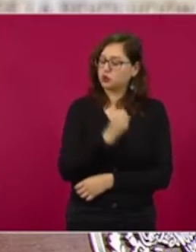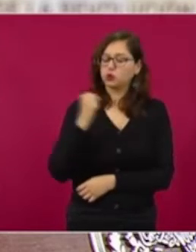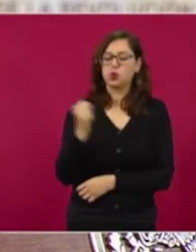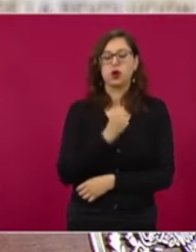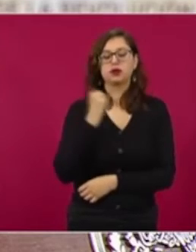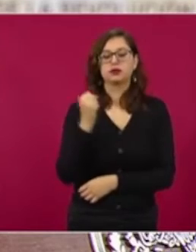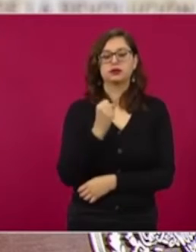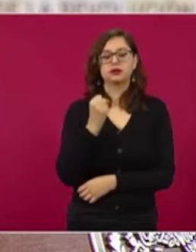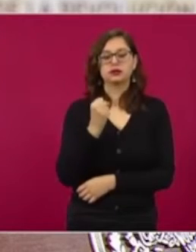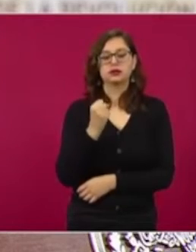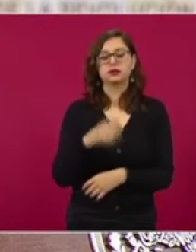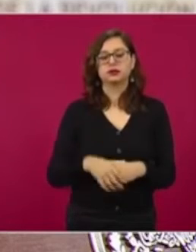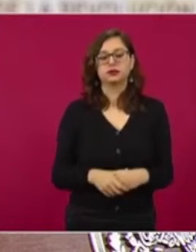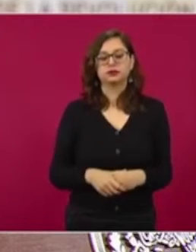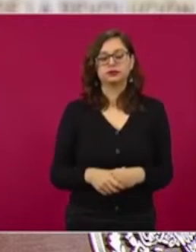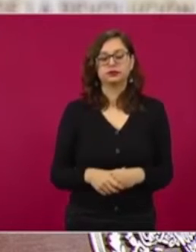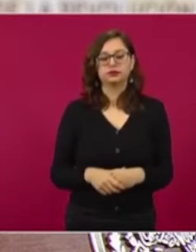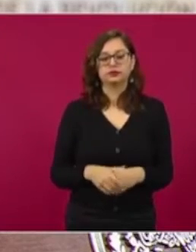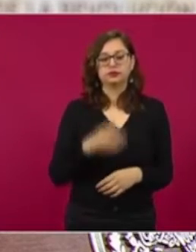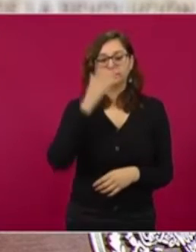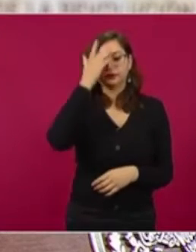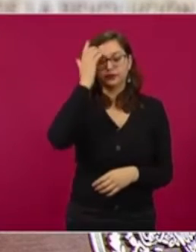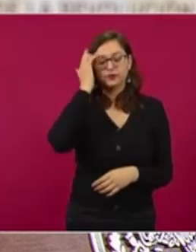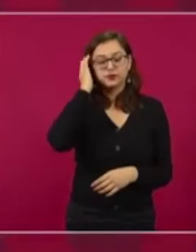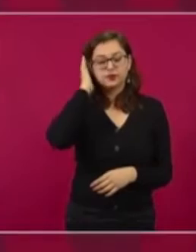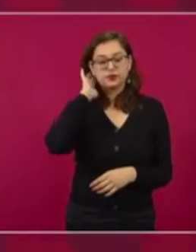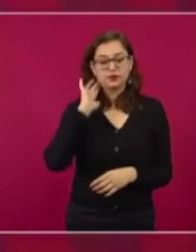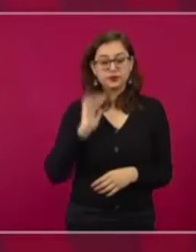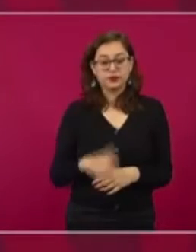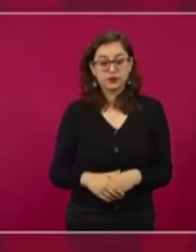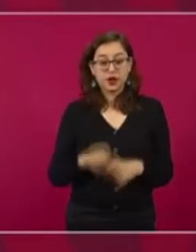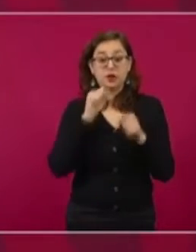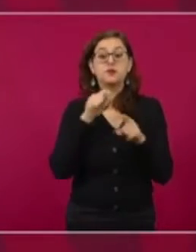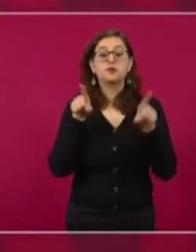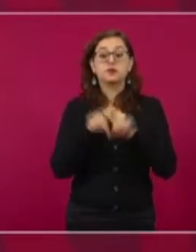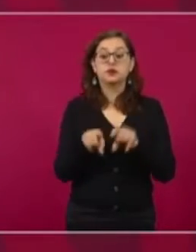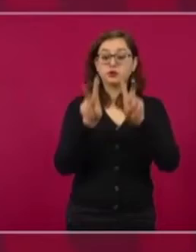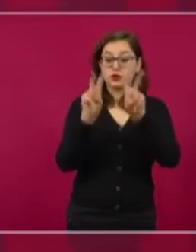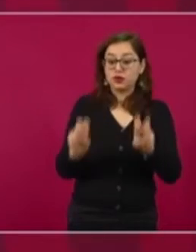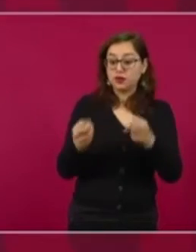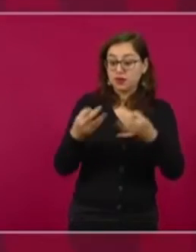Es como lo de la entrega de los campos petroleros.